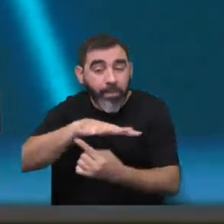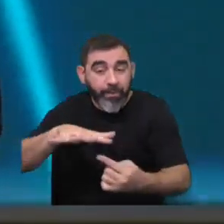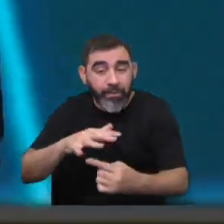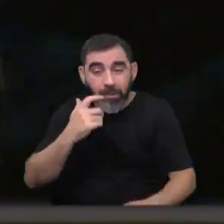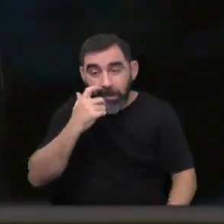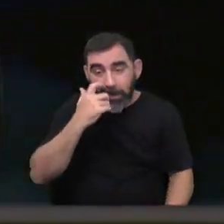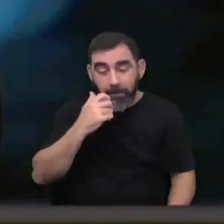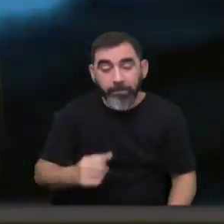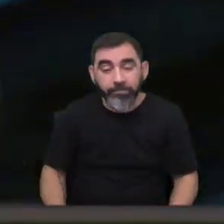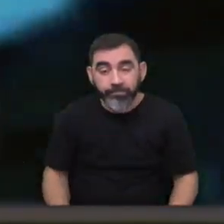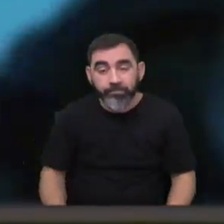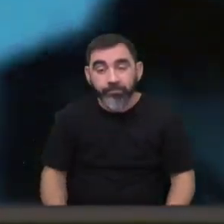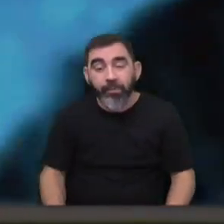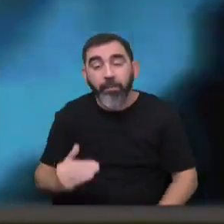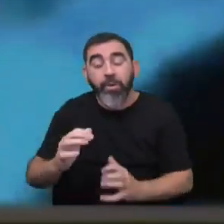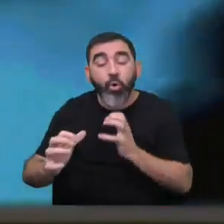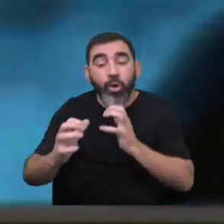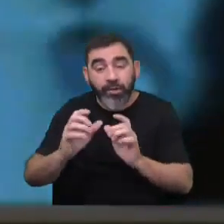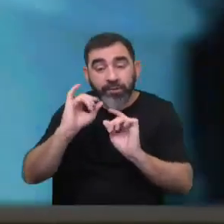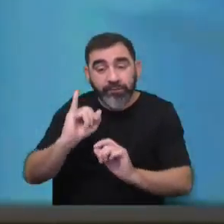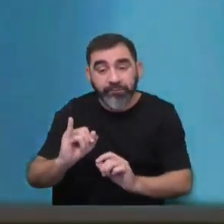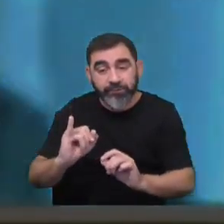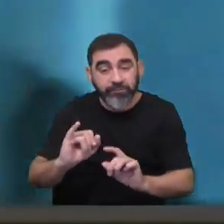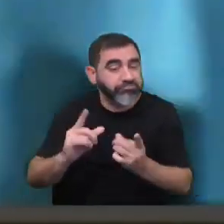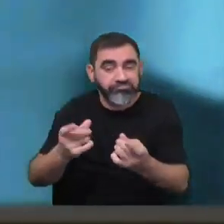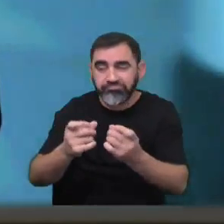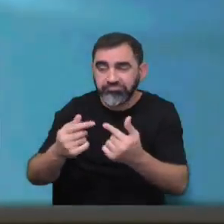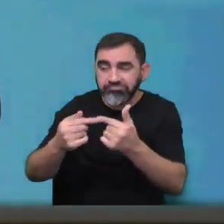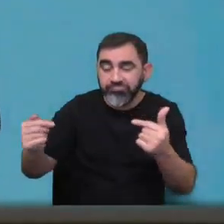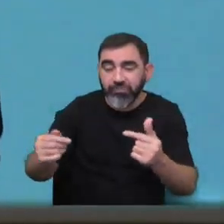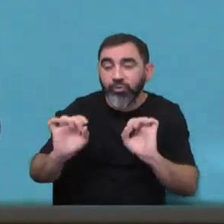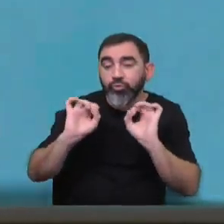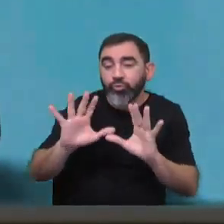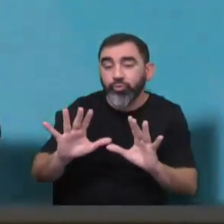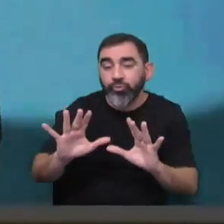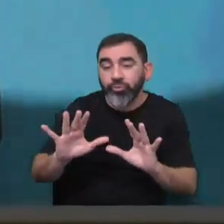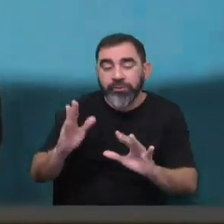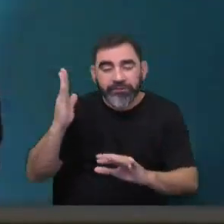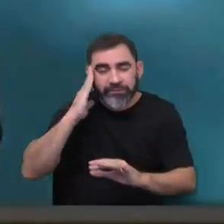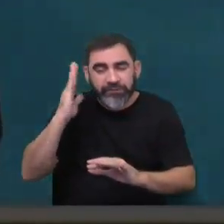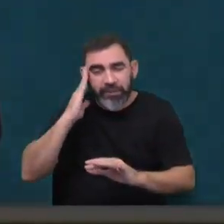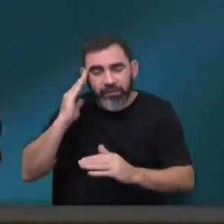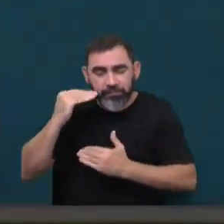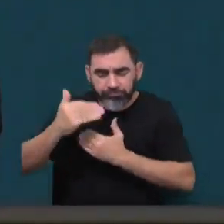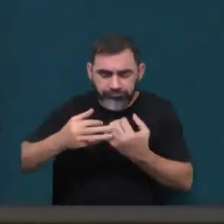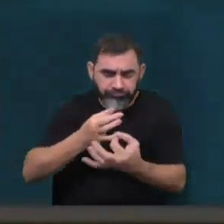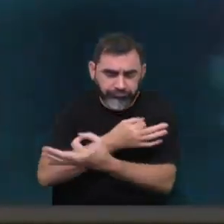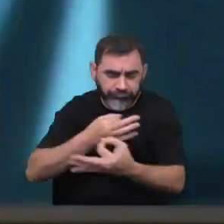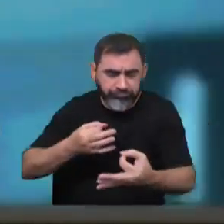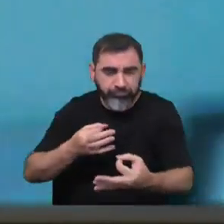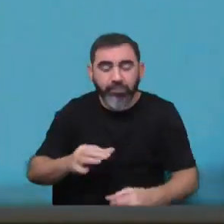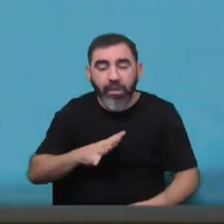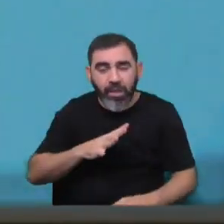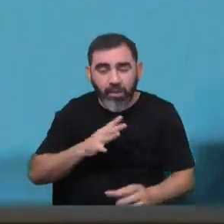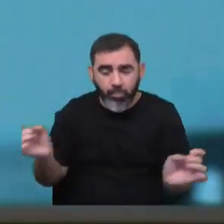principio requería menos energía, además hoy en día lo que es aplicar un campo magnético es algo que está bien sabido, bien desarrollado, ¿no? El electromagnetismo